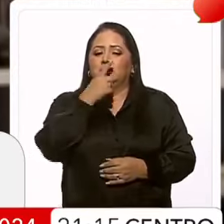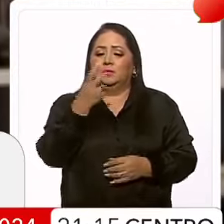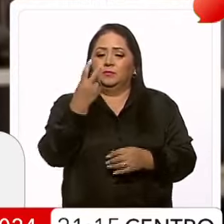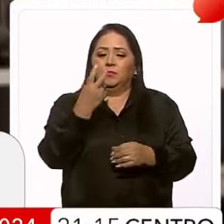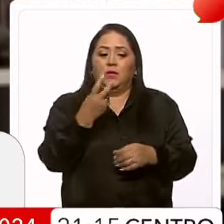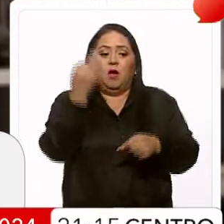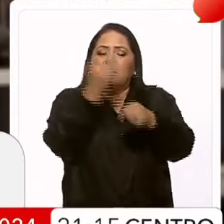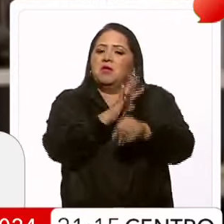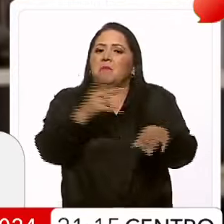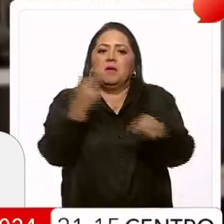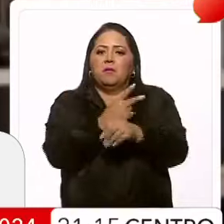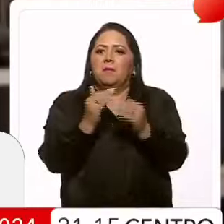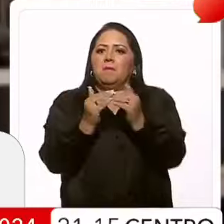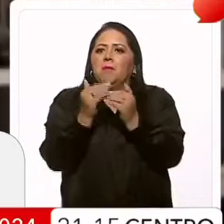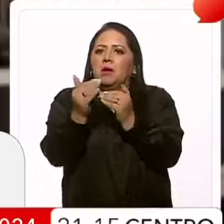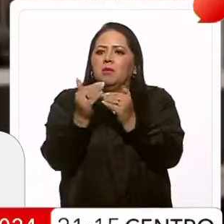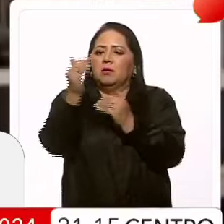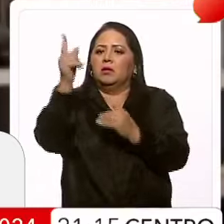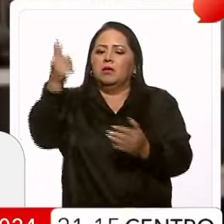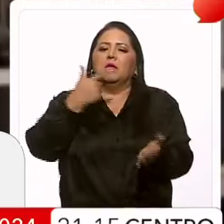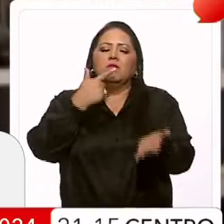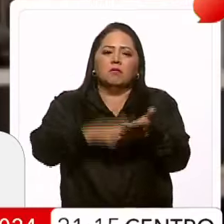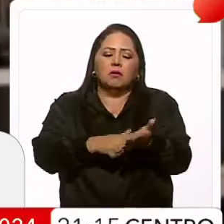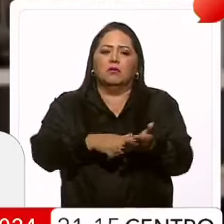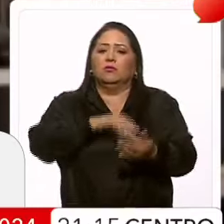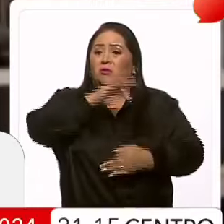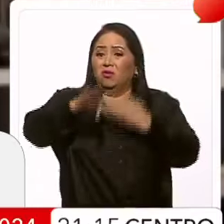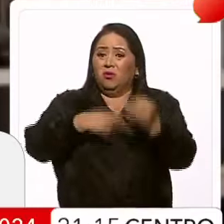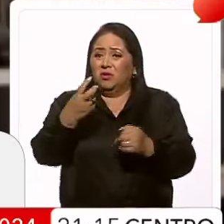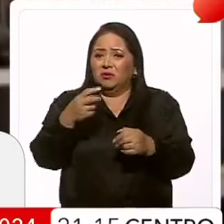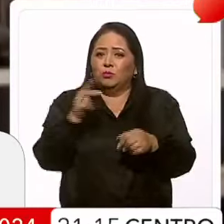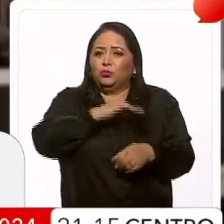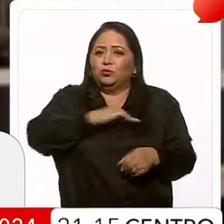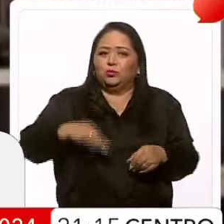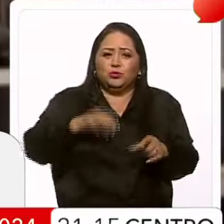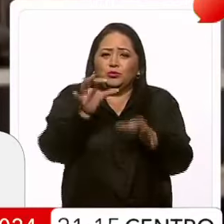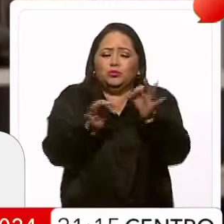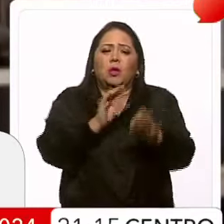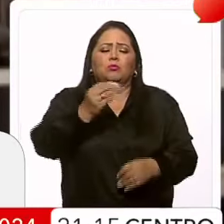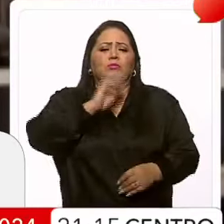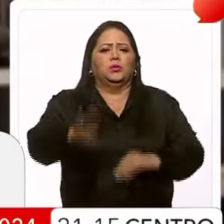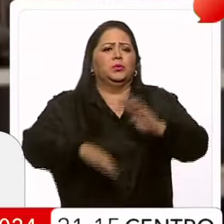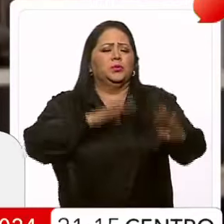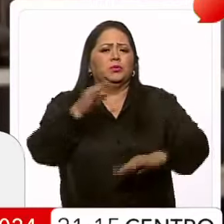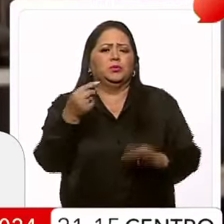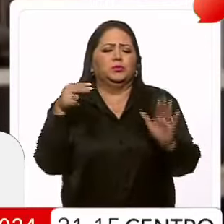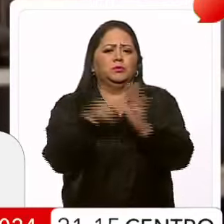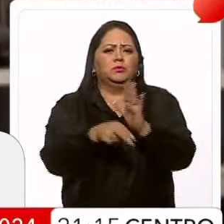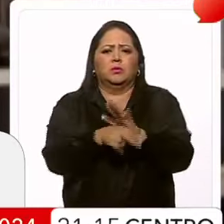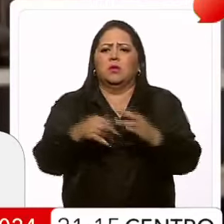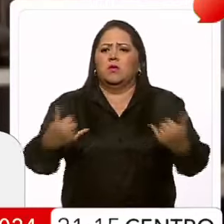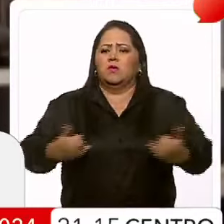aumentó la violencia, aumentaron las masacres en Celaya y en todos estos pequeños municipios conurbados, ¿no? Lo de los estudiantes de Salvatierra, que